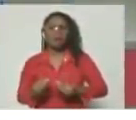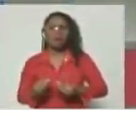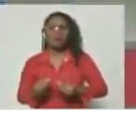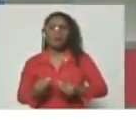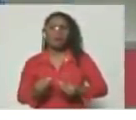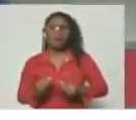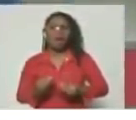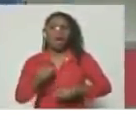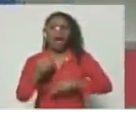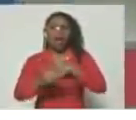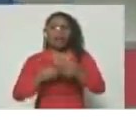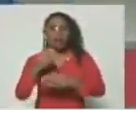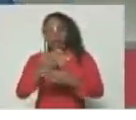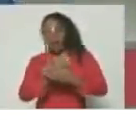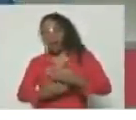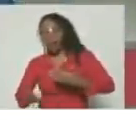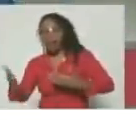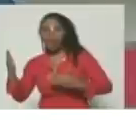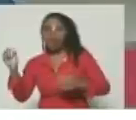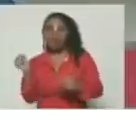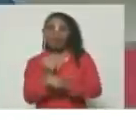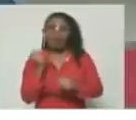llevar adelante operaciones